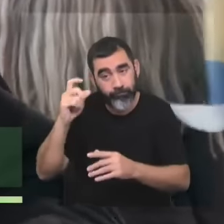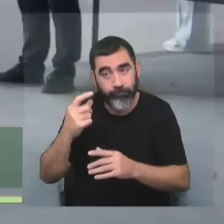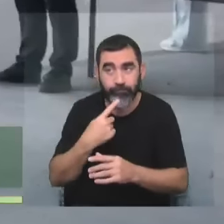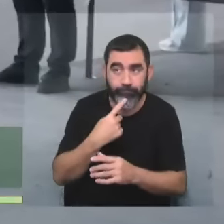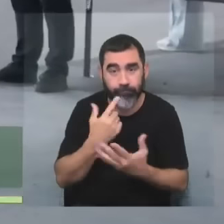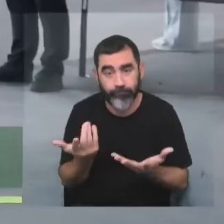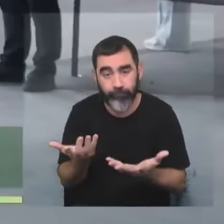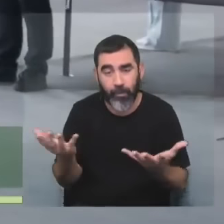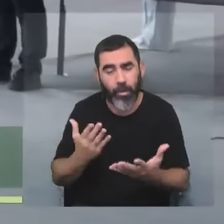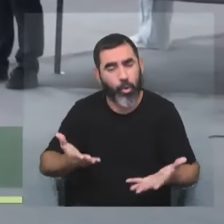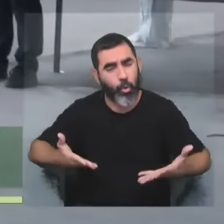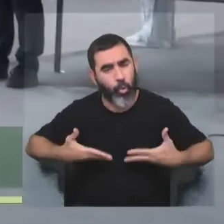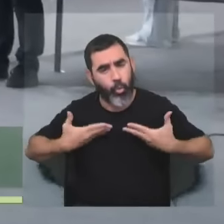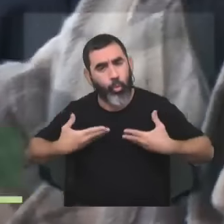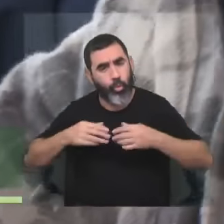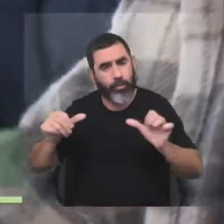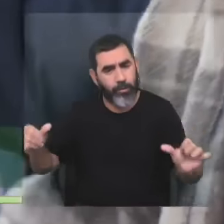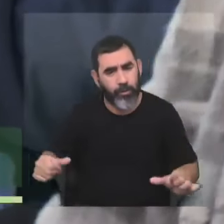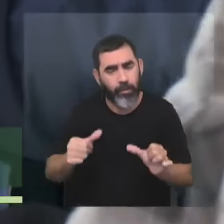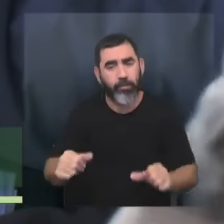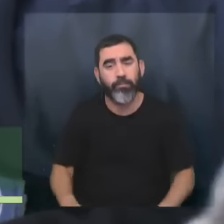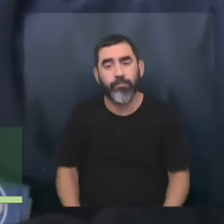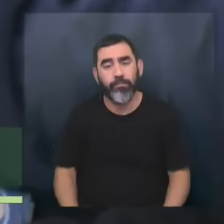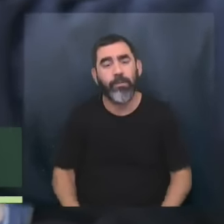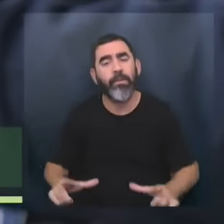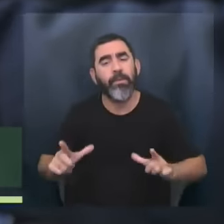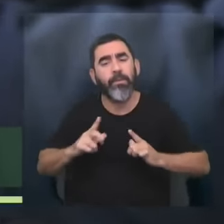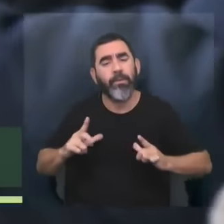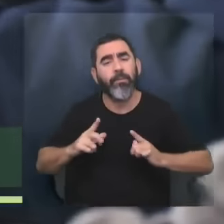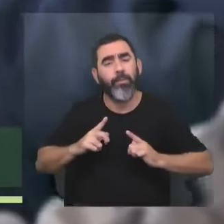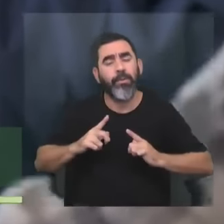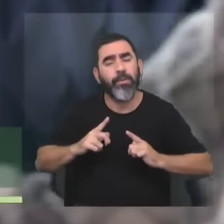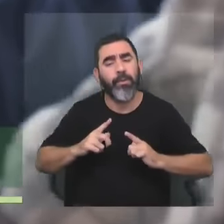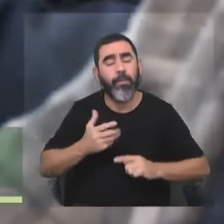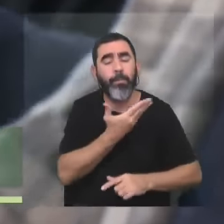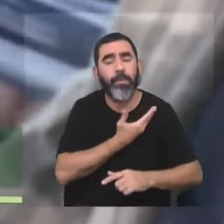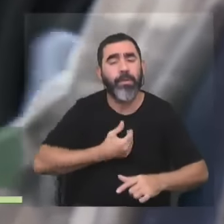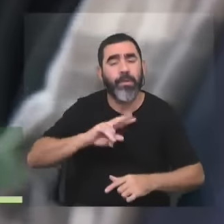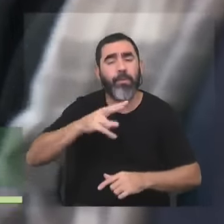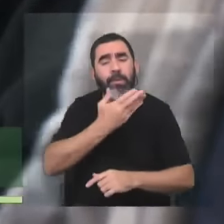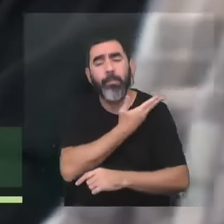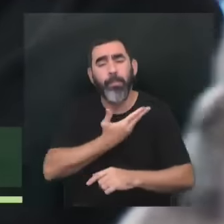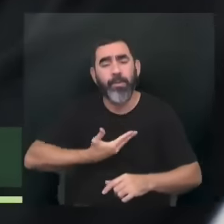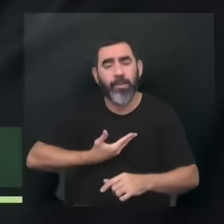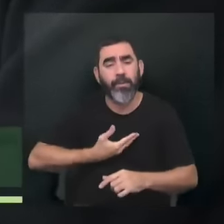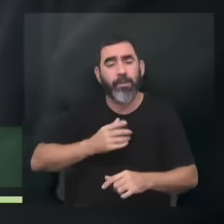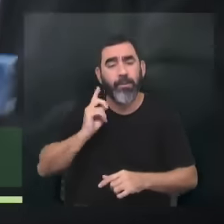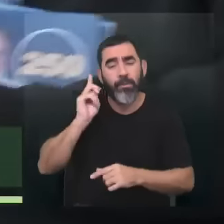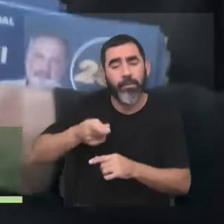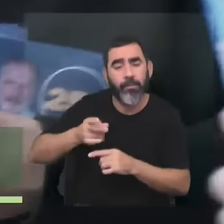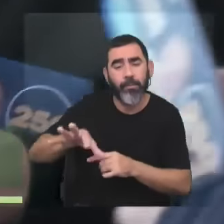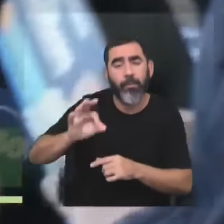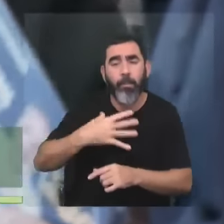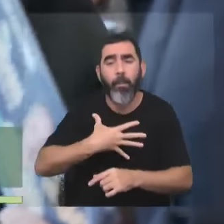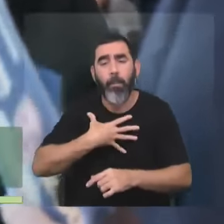Hoy estamos rec contentos de lo que hicimos qué es lo que esperá de la Fórmula presidencial que eventualmente resuelva el Partido